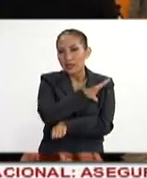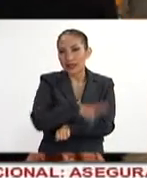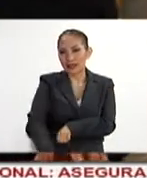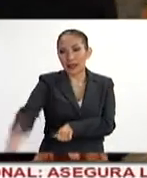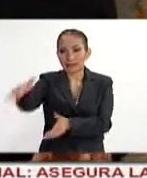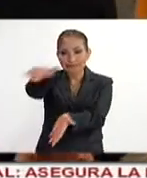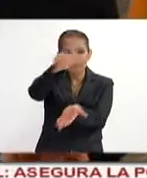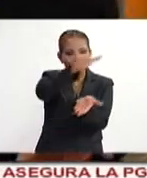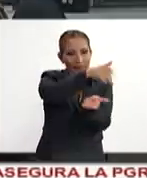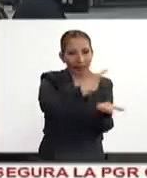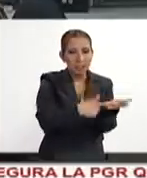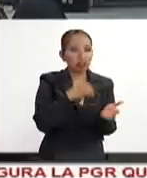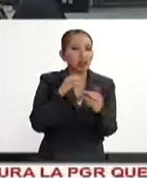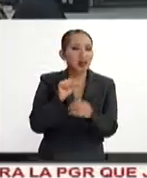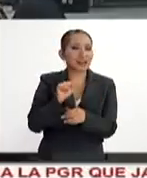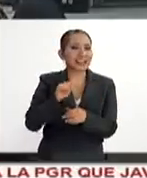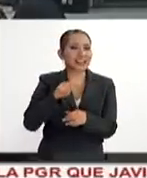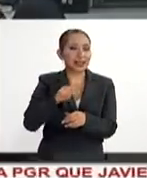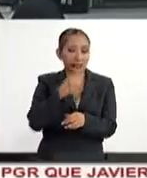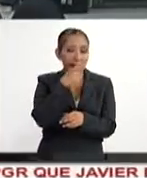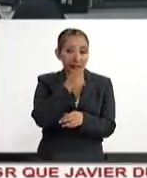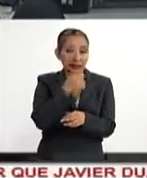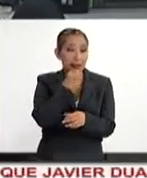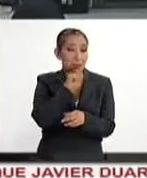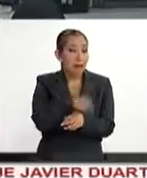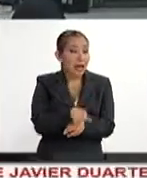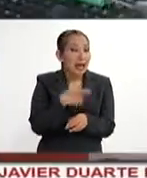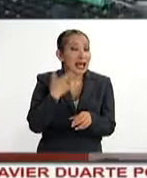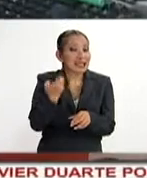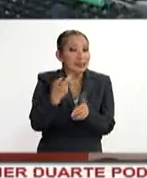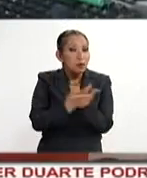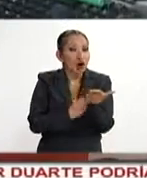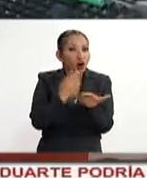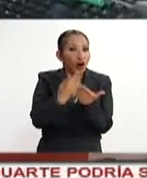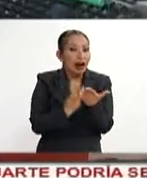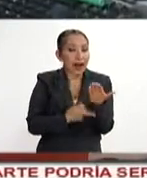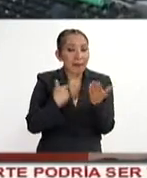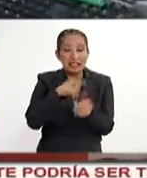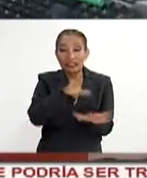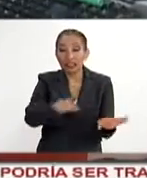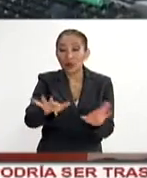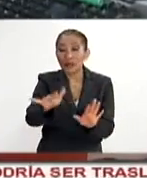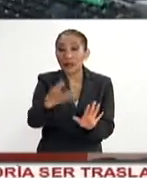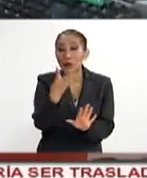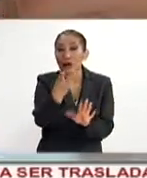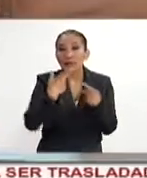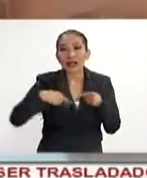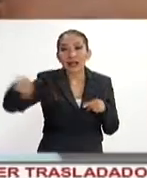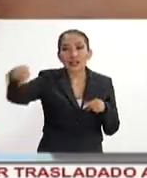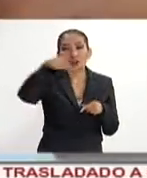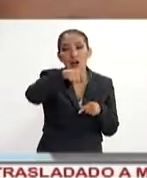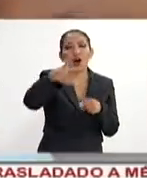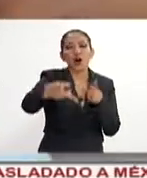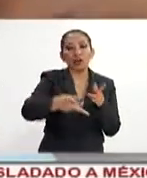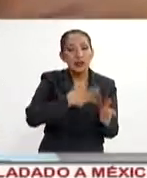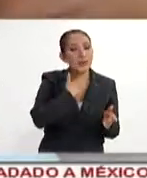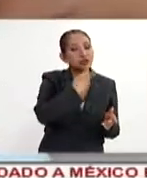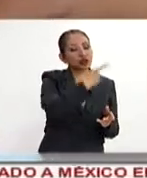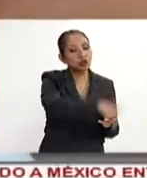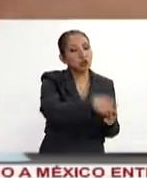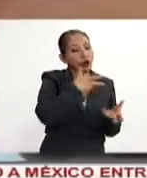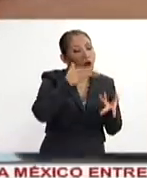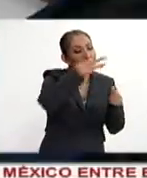de recaudación del SAT, quien también puntualizó que mediante este programa fueron 754 personas las que retornaron